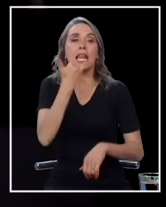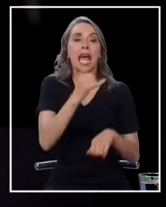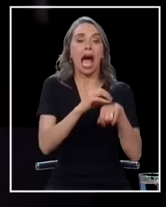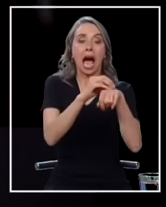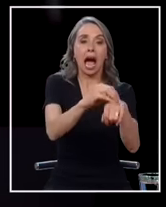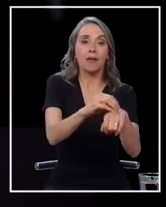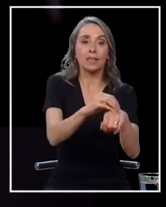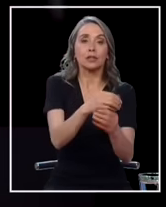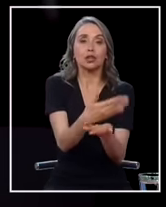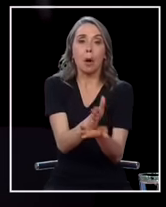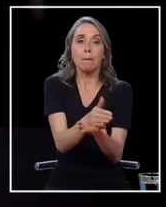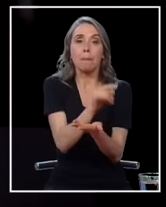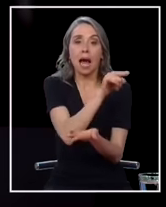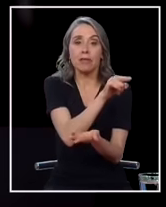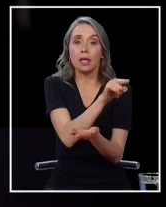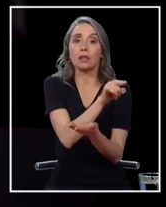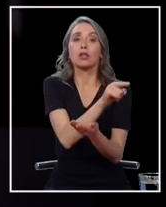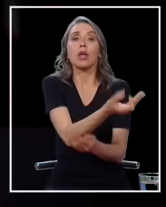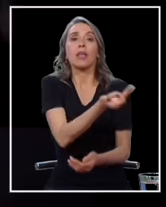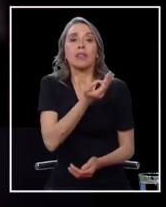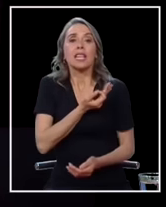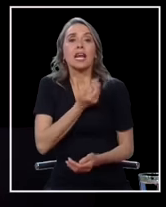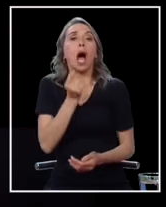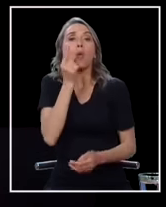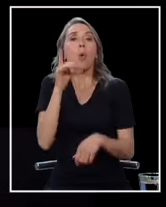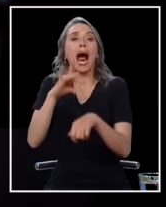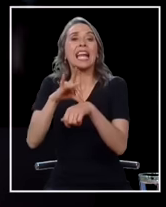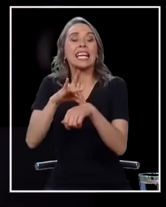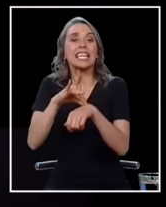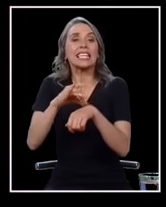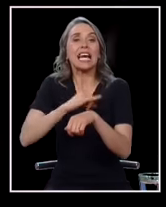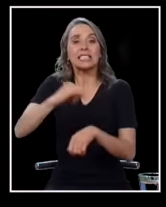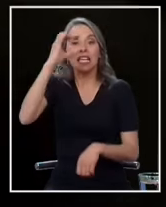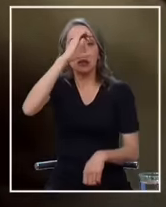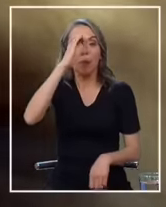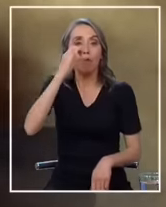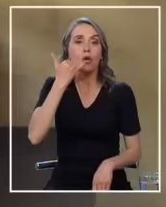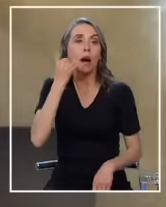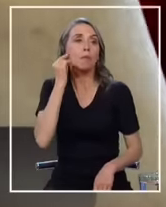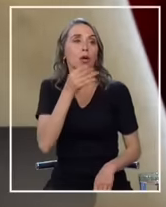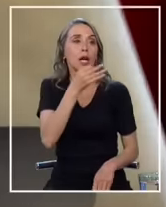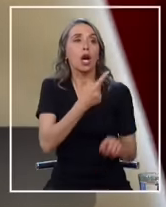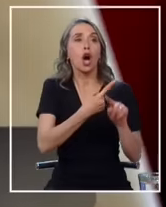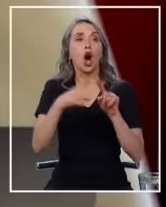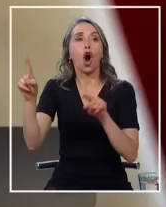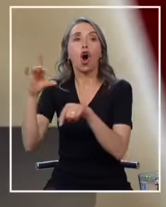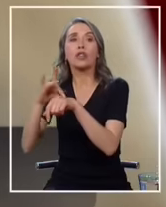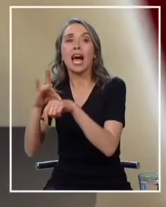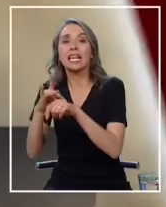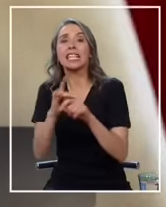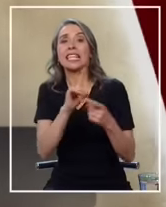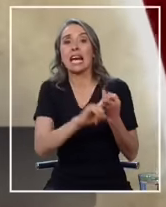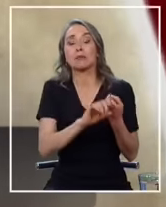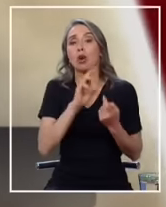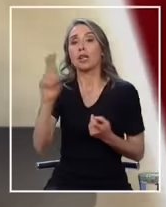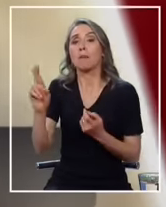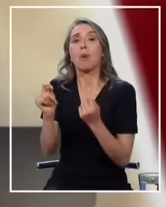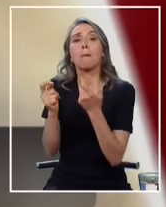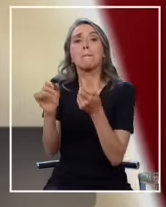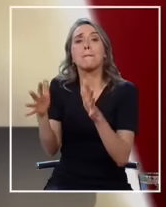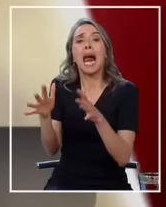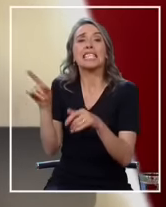que, según el plan de él, usted nos diga con qué clínica seguimos la búsqueda. Otra clínica que sea similar